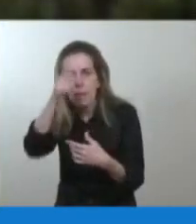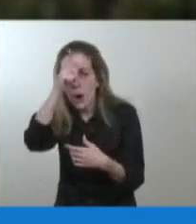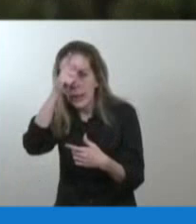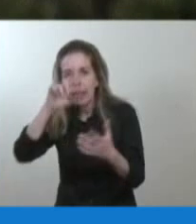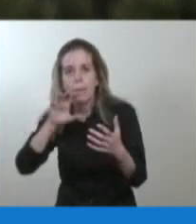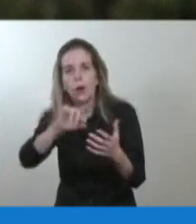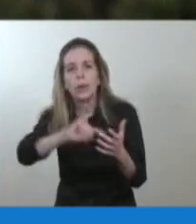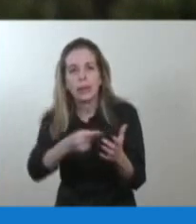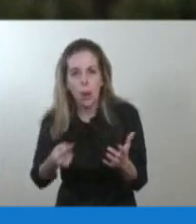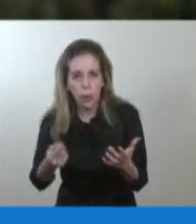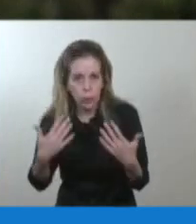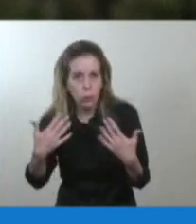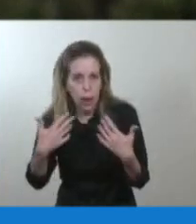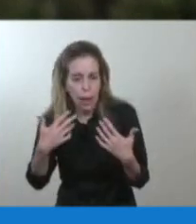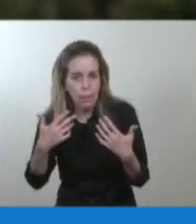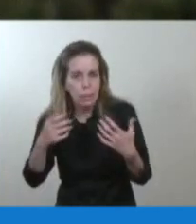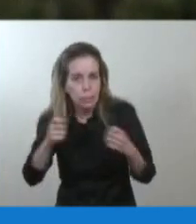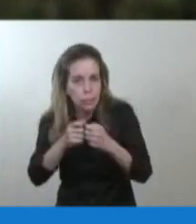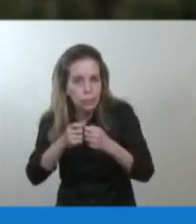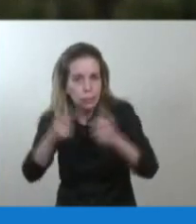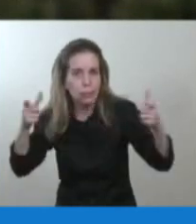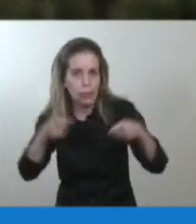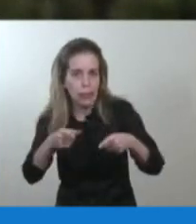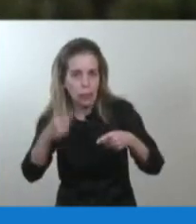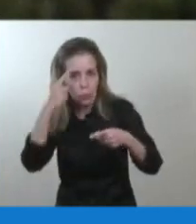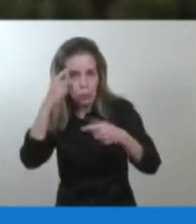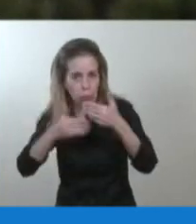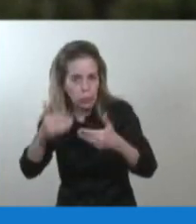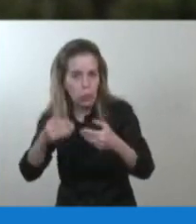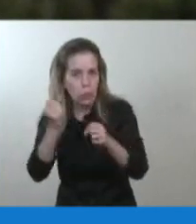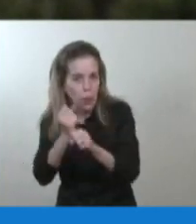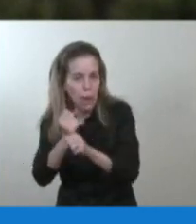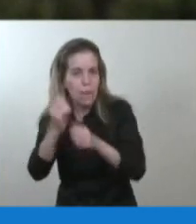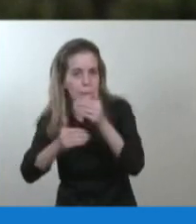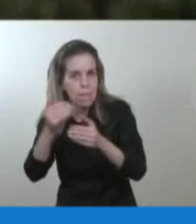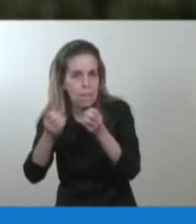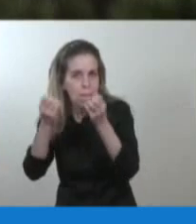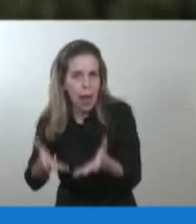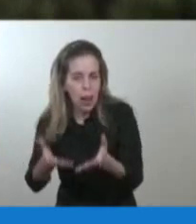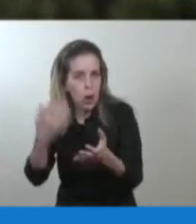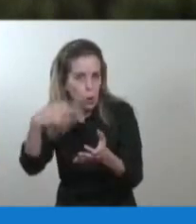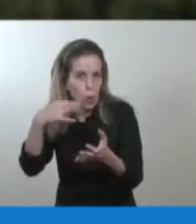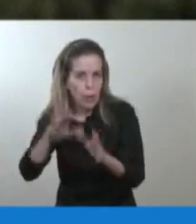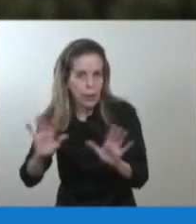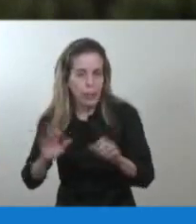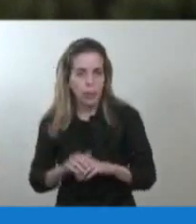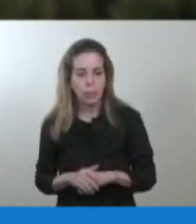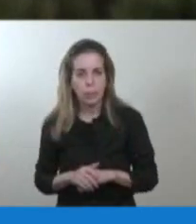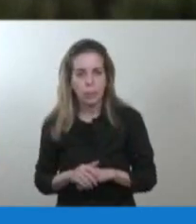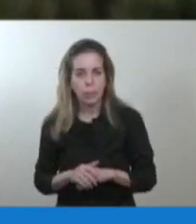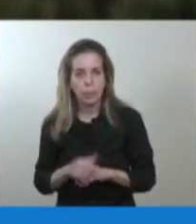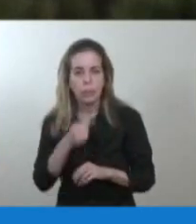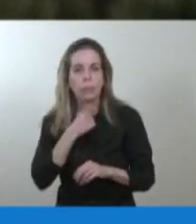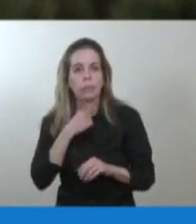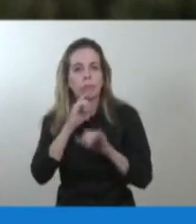provincia pueda recuperar la capacidad operativa que debe tener yo quiero